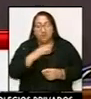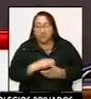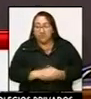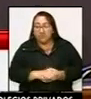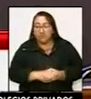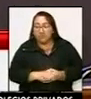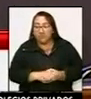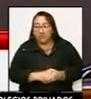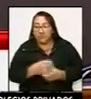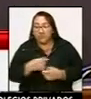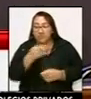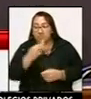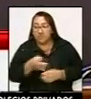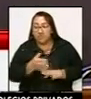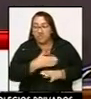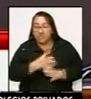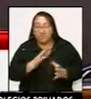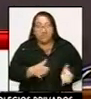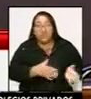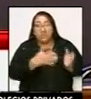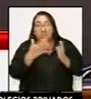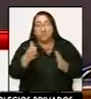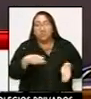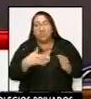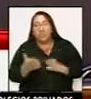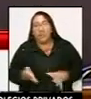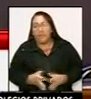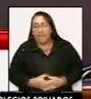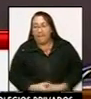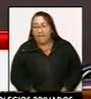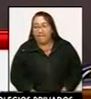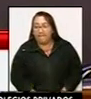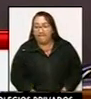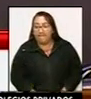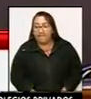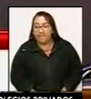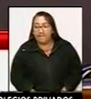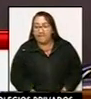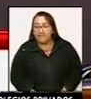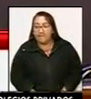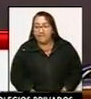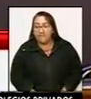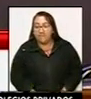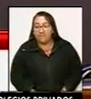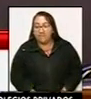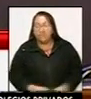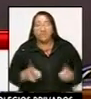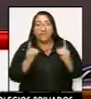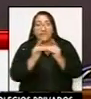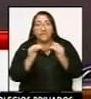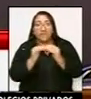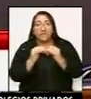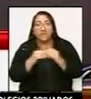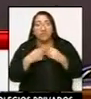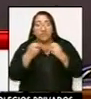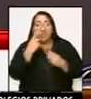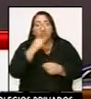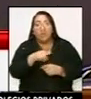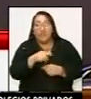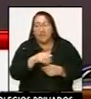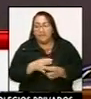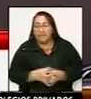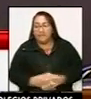Pero lamentablemente, antes de ser transferida murió. Y yo me pregunto, ¿qué igualdad de oportunidades hubo para ella, una